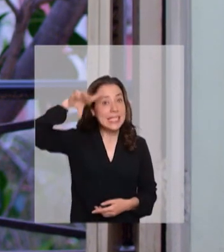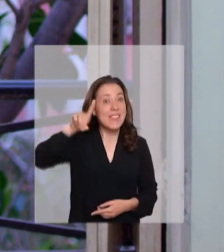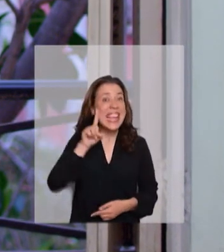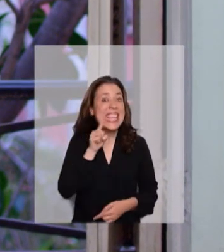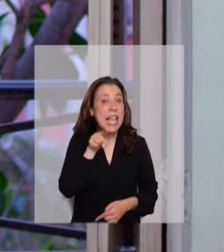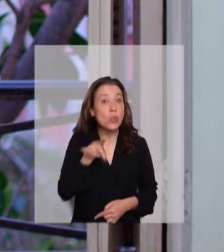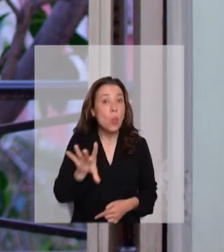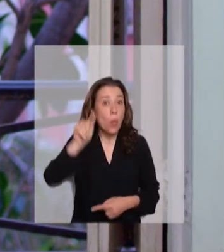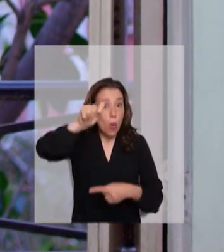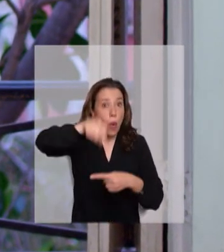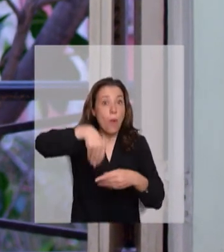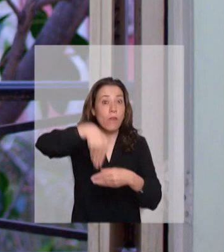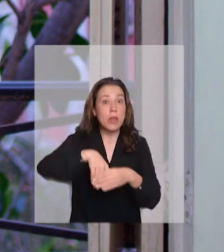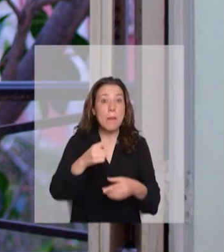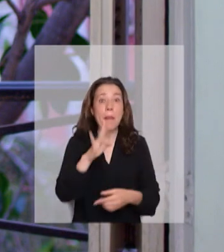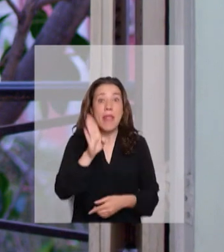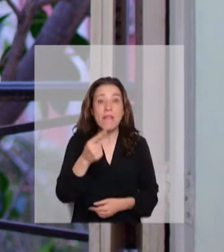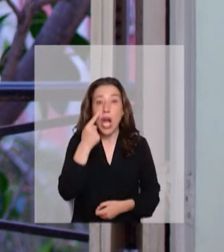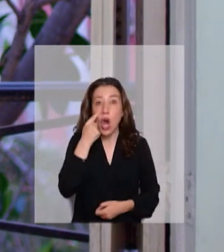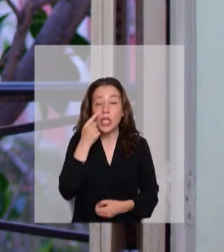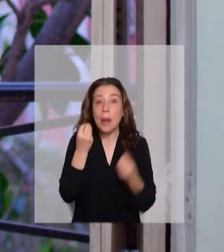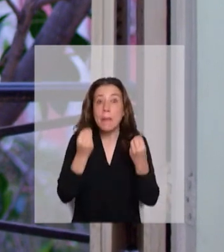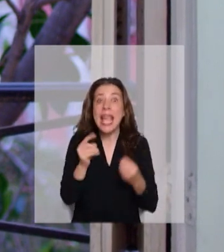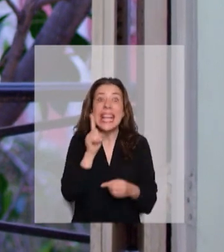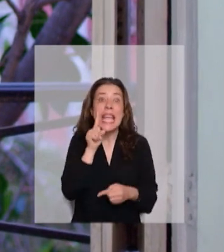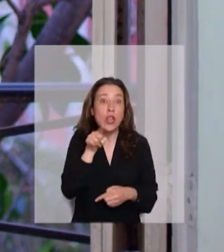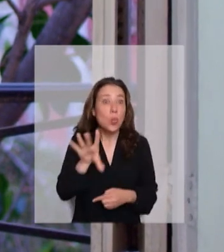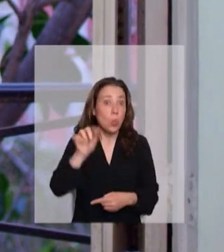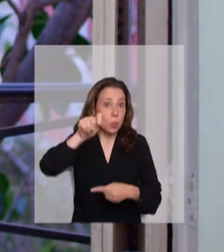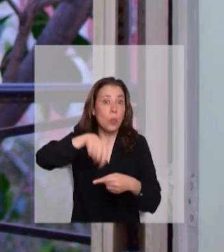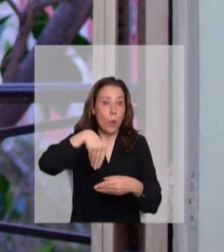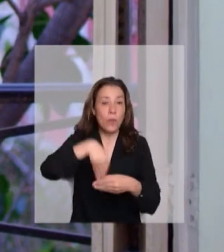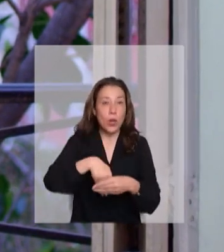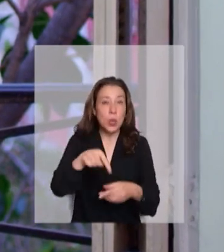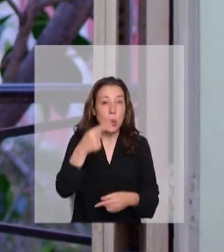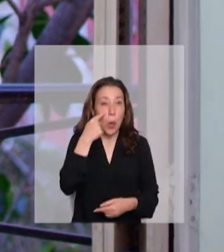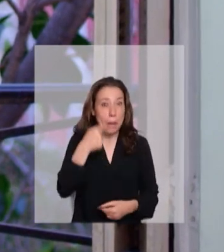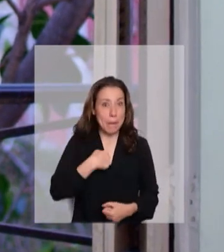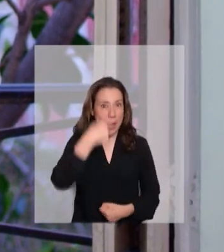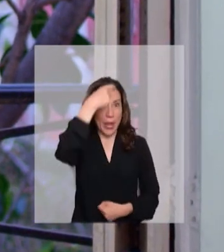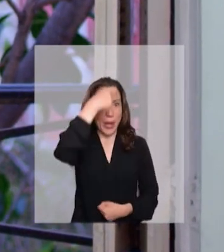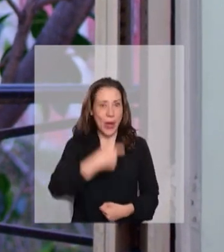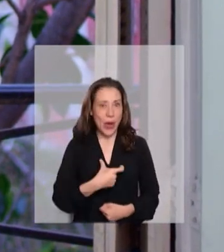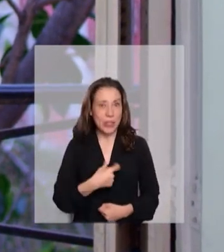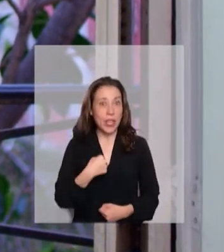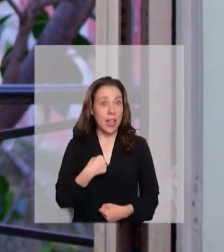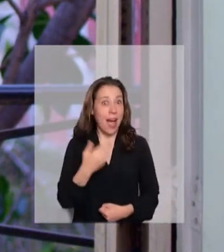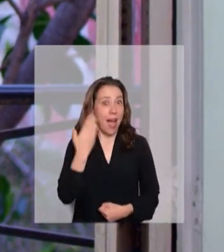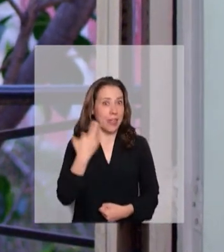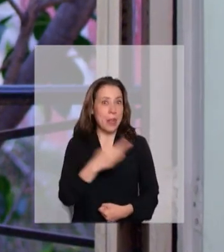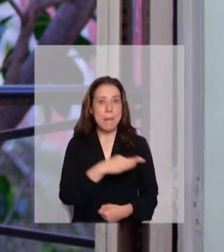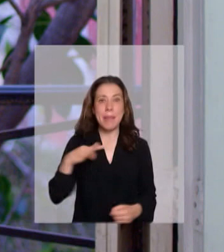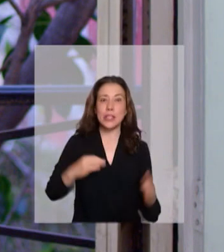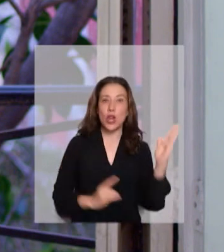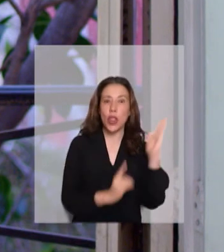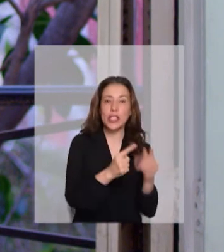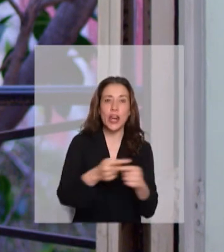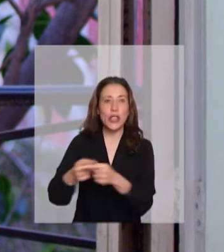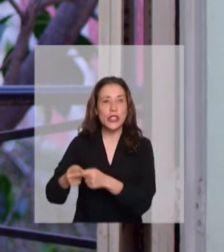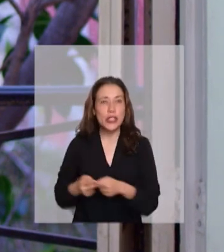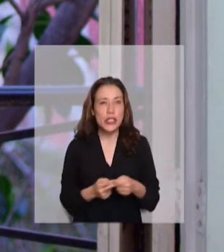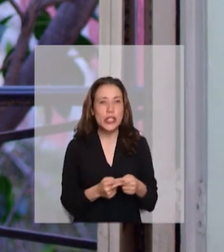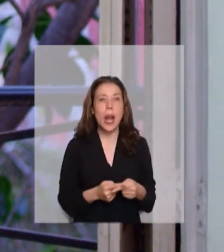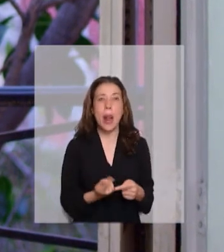Para saber por quién votar, tienes que conocer bien por quién votas. Tú sabes quién soy. Me conociste como ministro de